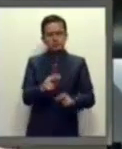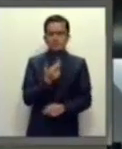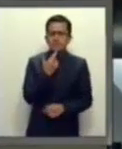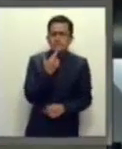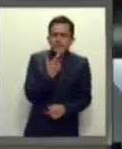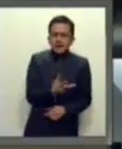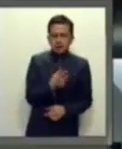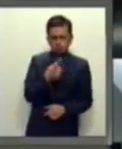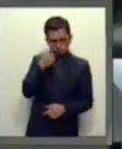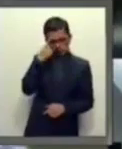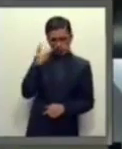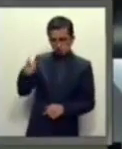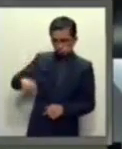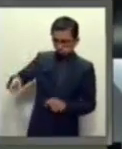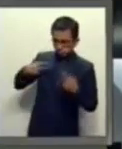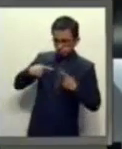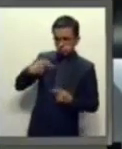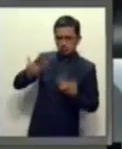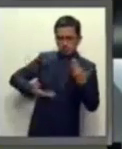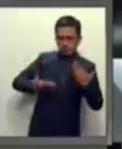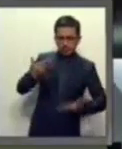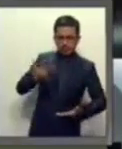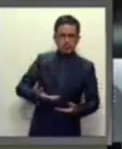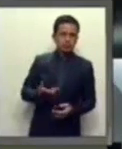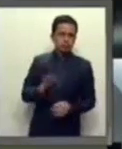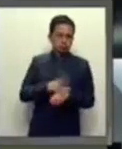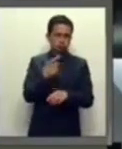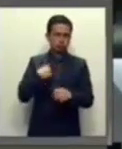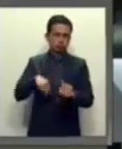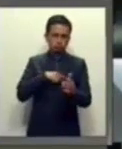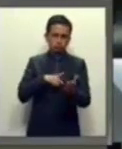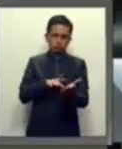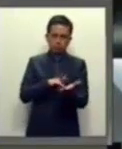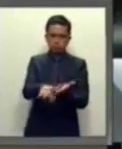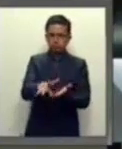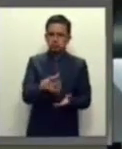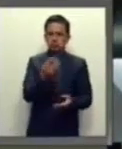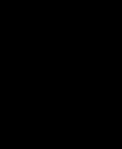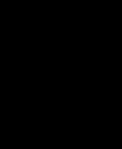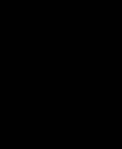demandas ciudadanas. Por eso apoyamos esta iniciativa. Gracias.